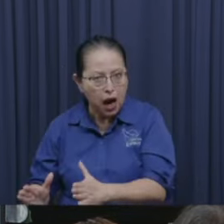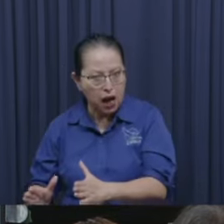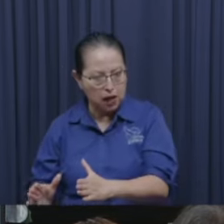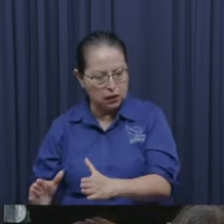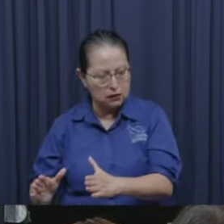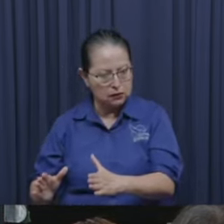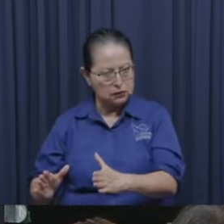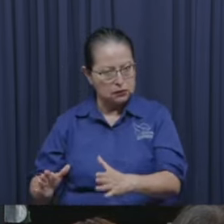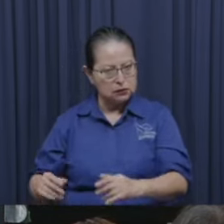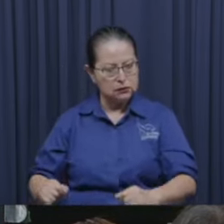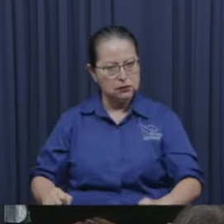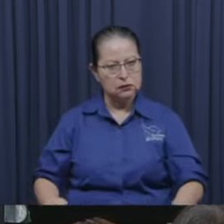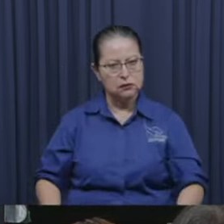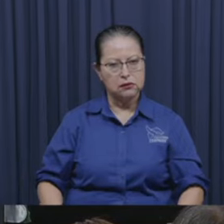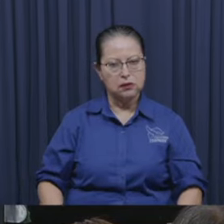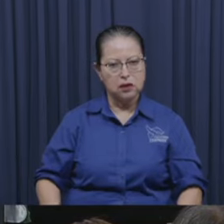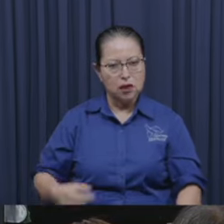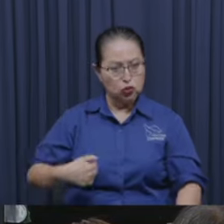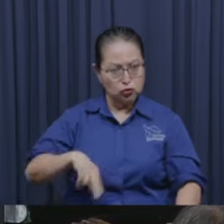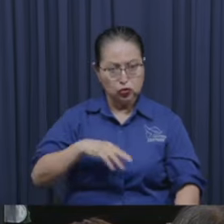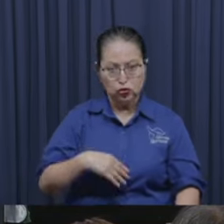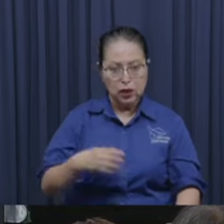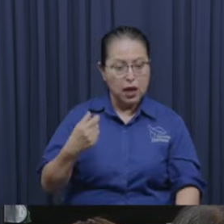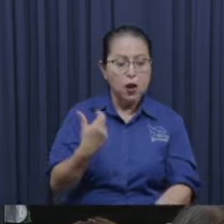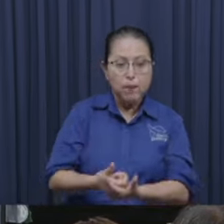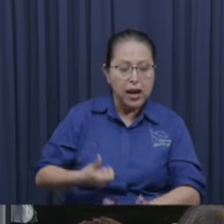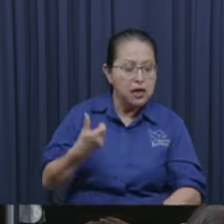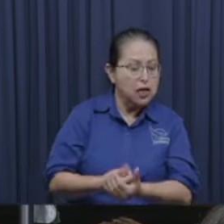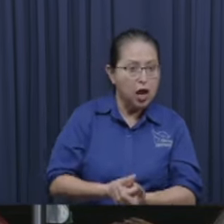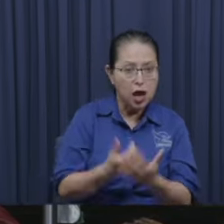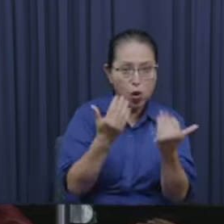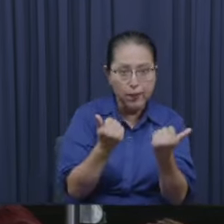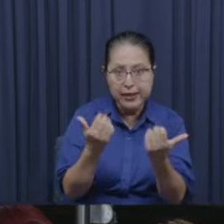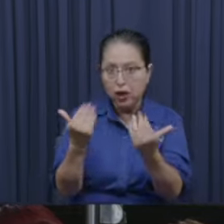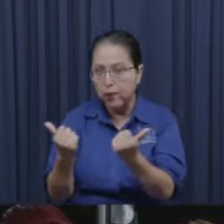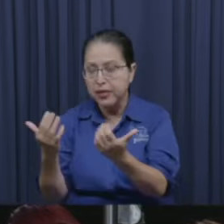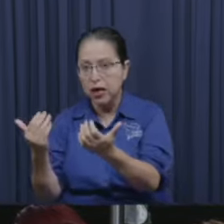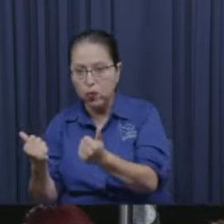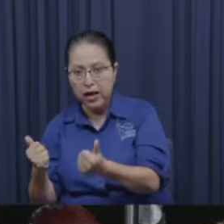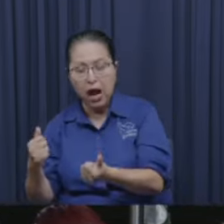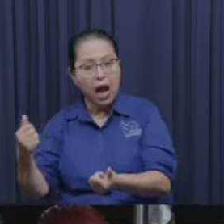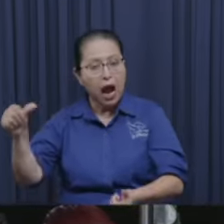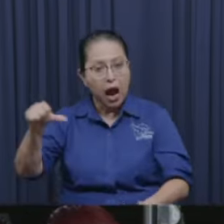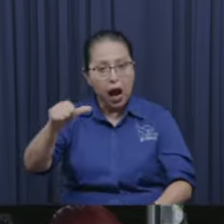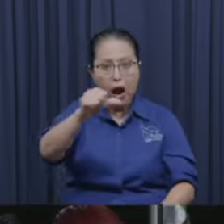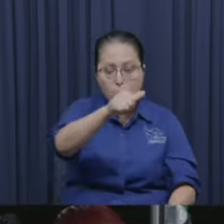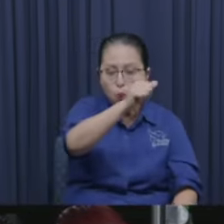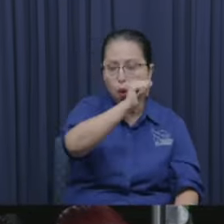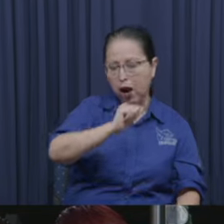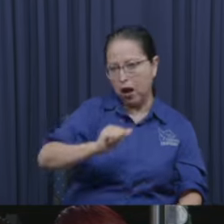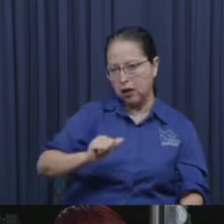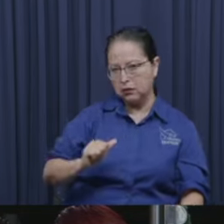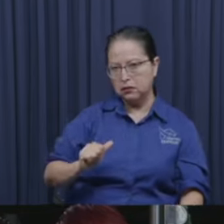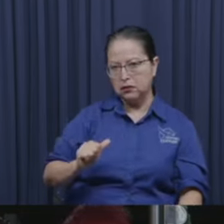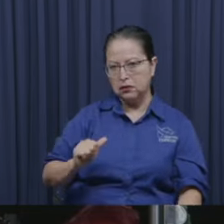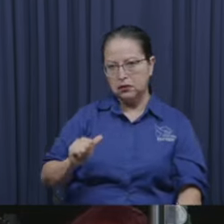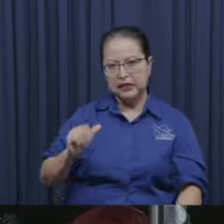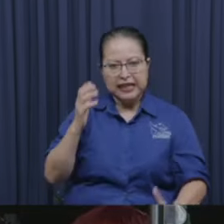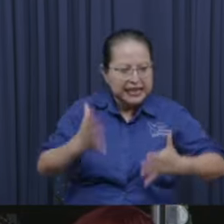comida no perecedera Cuánta cuánta cantidad de agua tengo que acumular por si viene una